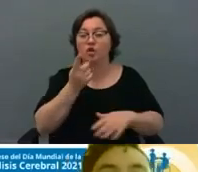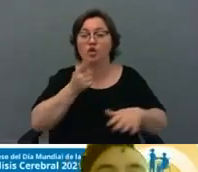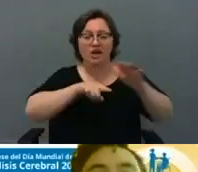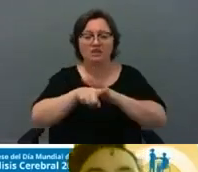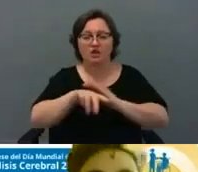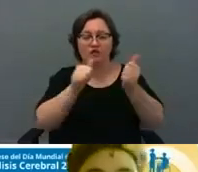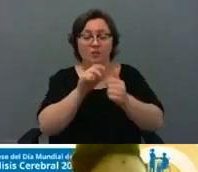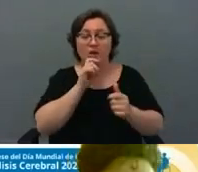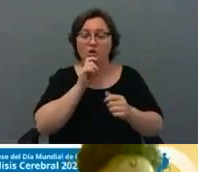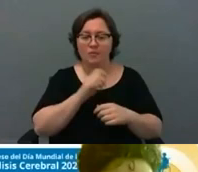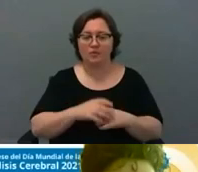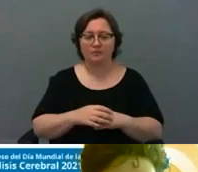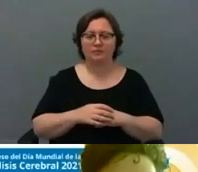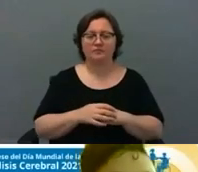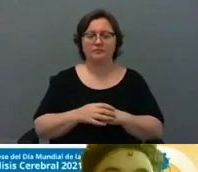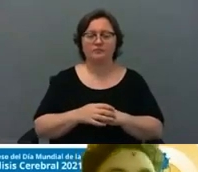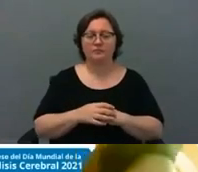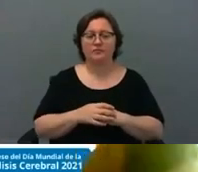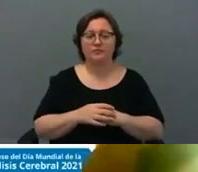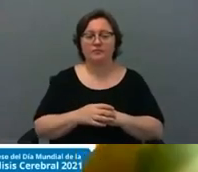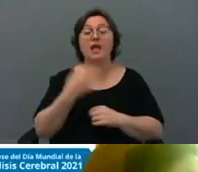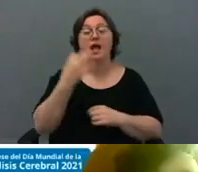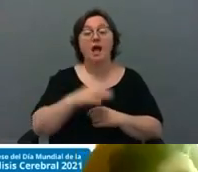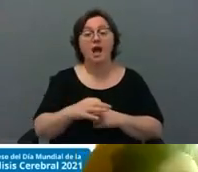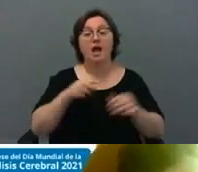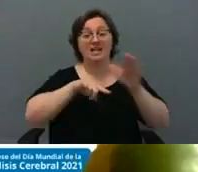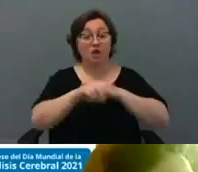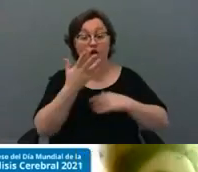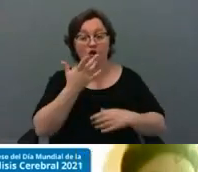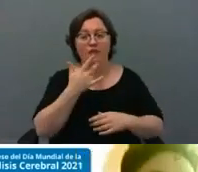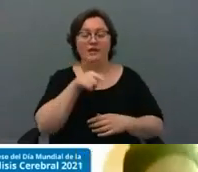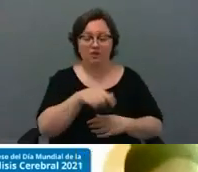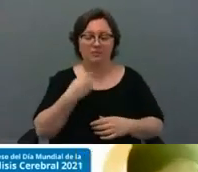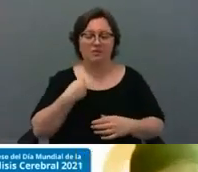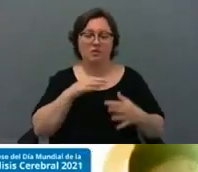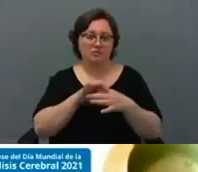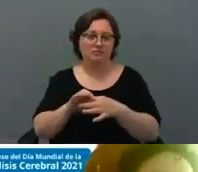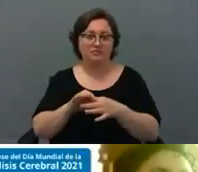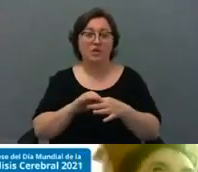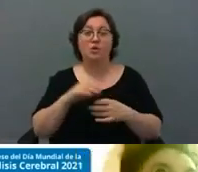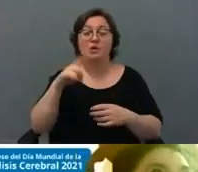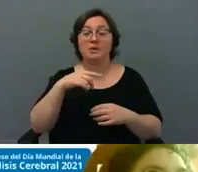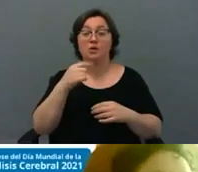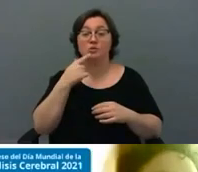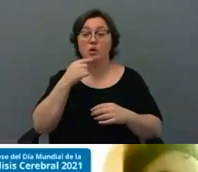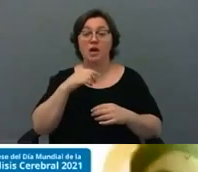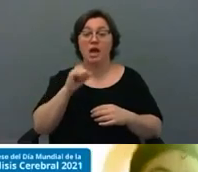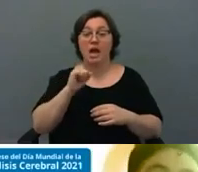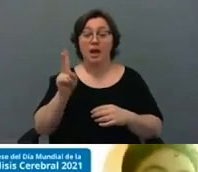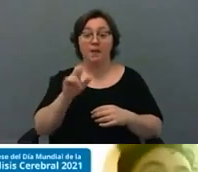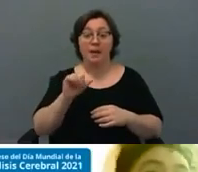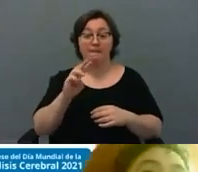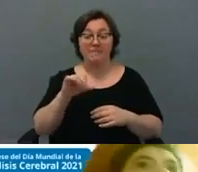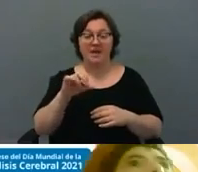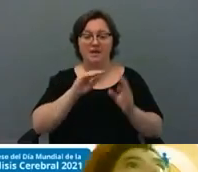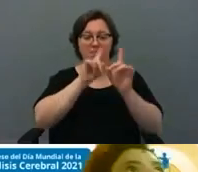trámite, ¿vale? Eso es lo que nos lleva, y además vincula un poco con una pregunta que había también desde Abapace, es